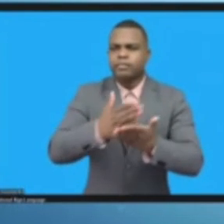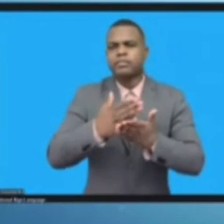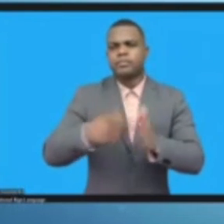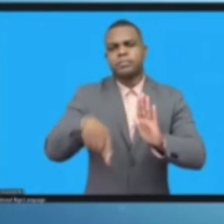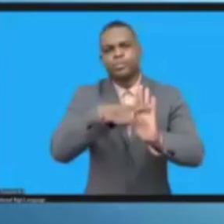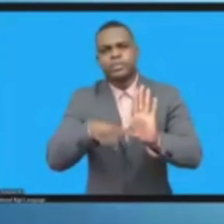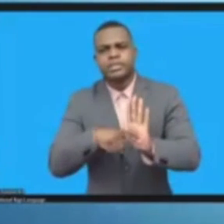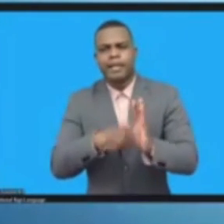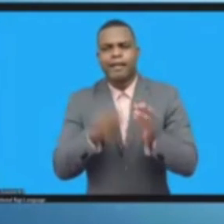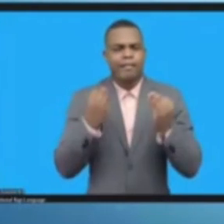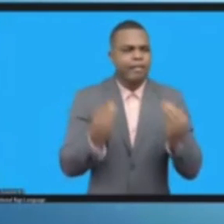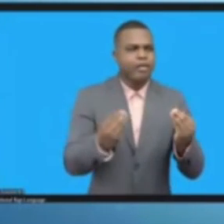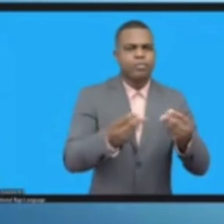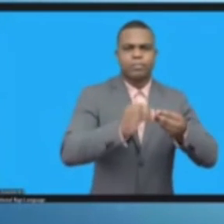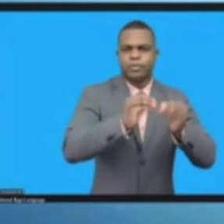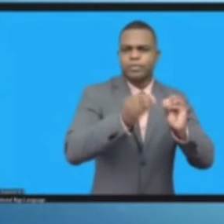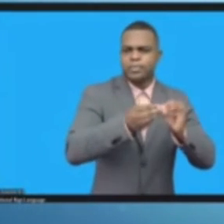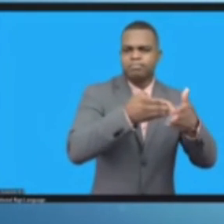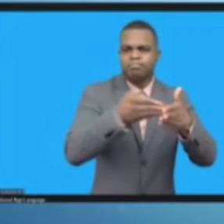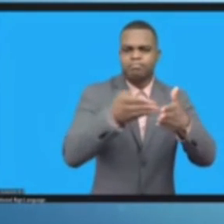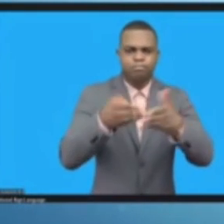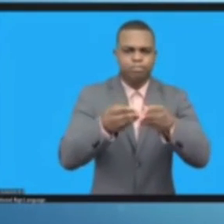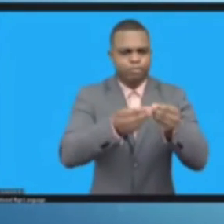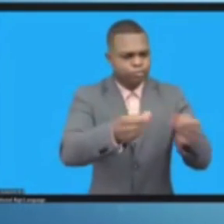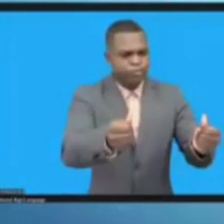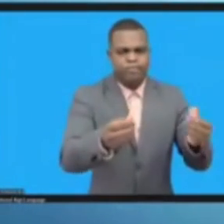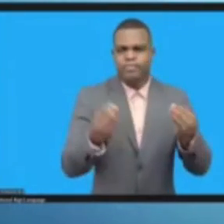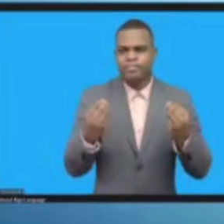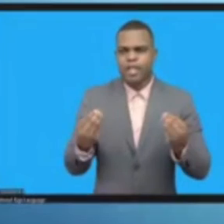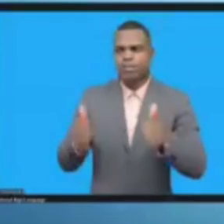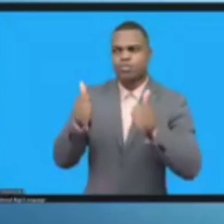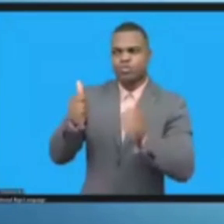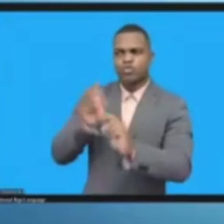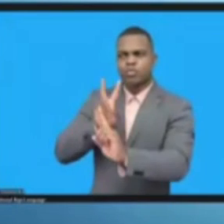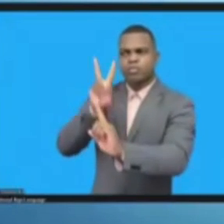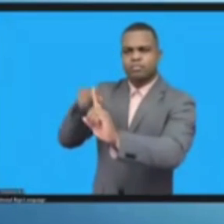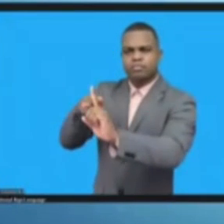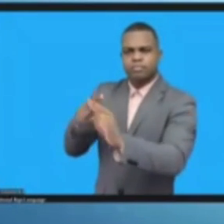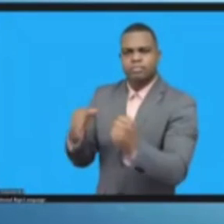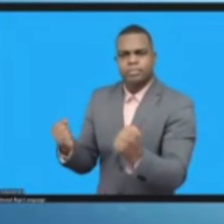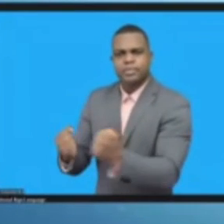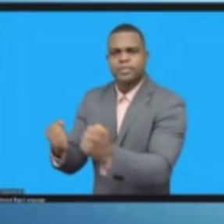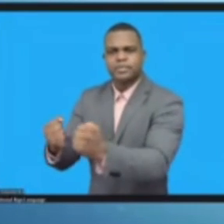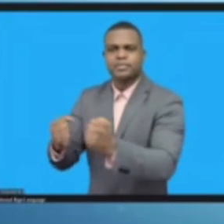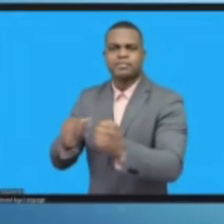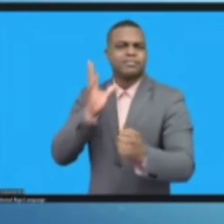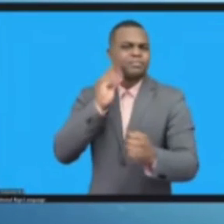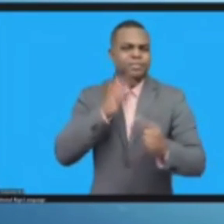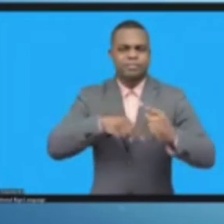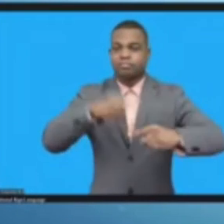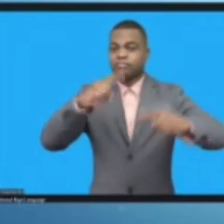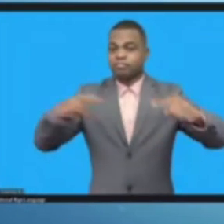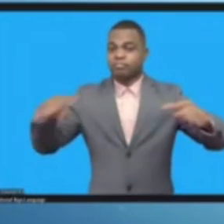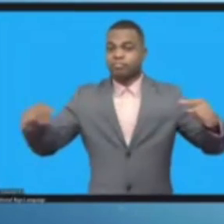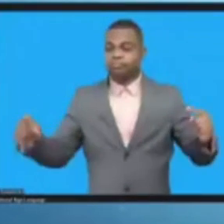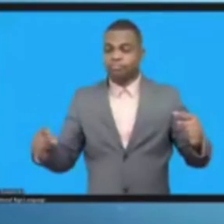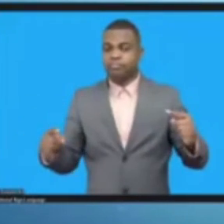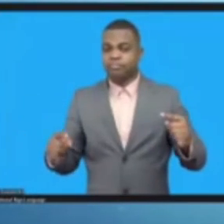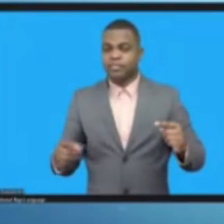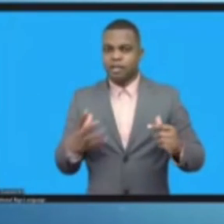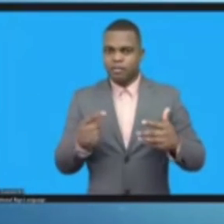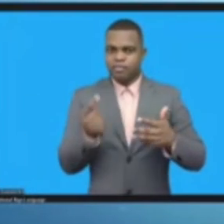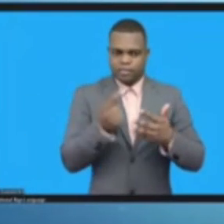nivelado para compartir las soluciones de política las mejores prácticas y las experiencias a fin de identificar los temas